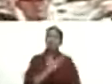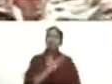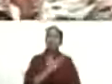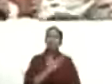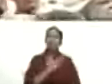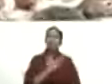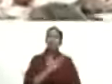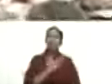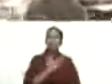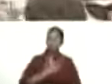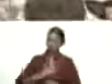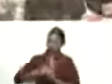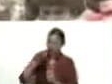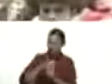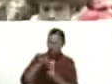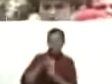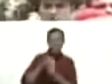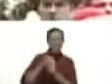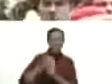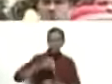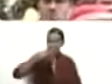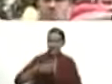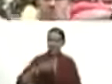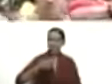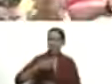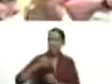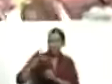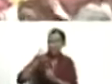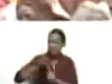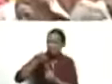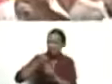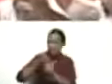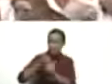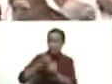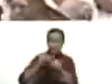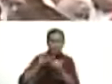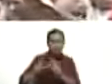Hay que ser insistente, como lo somos.